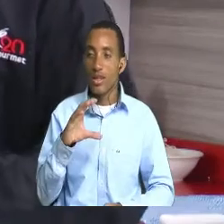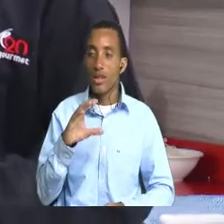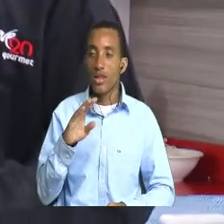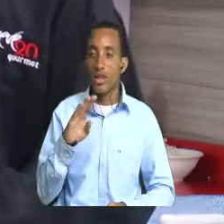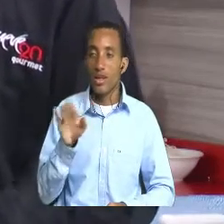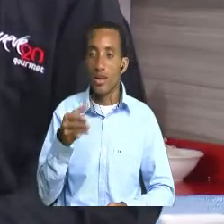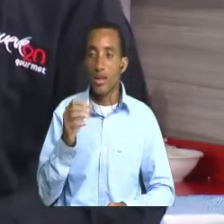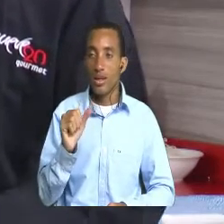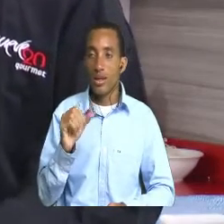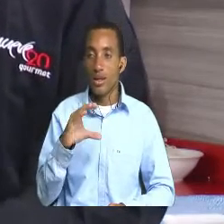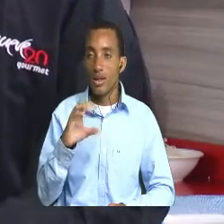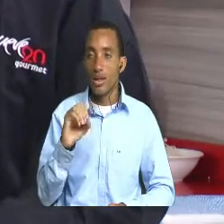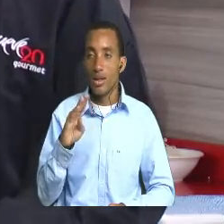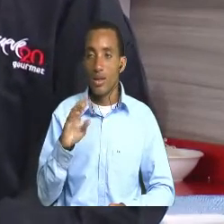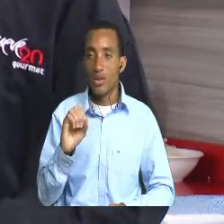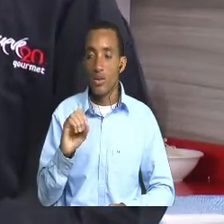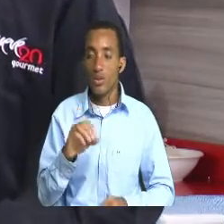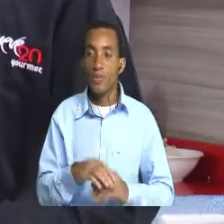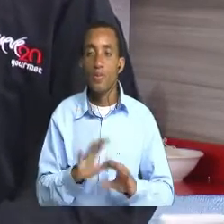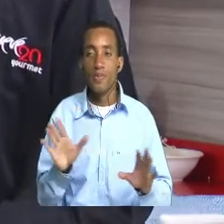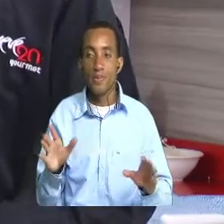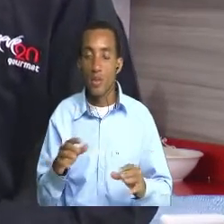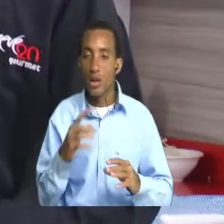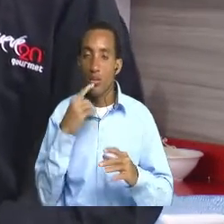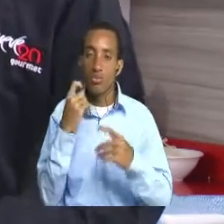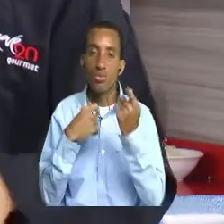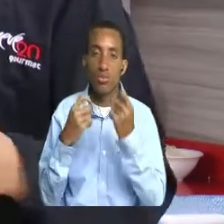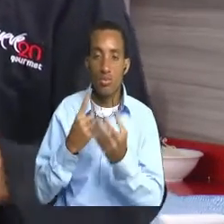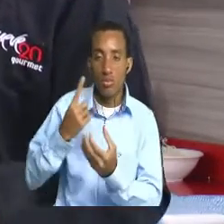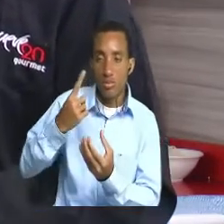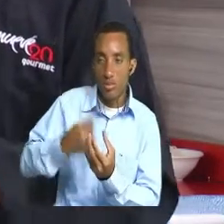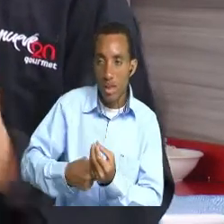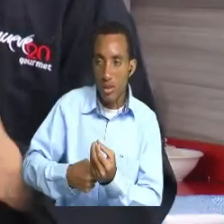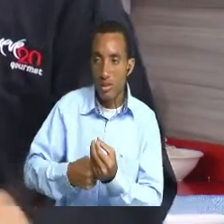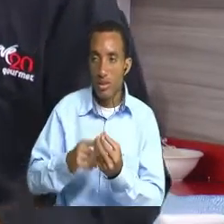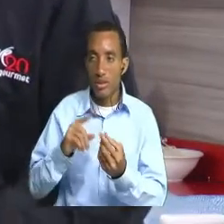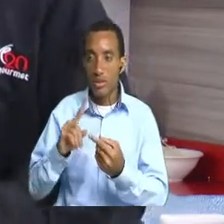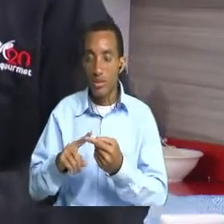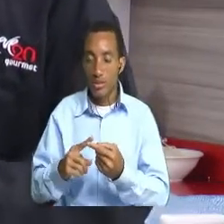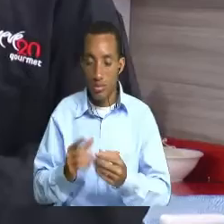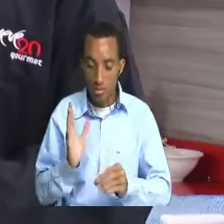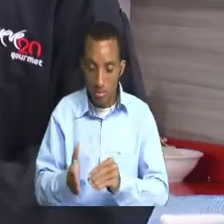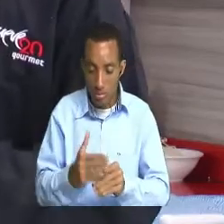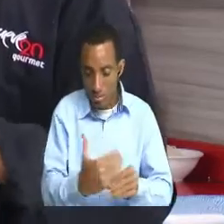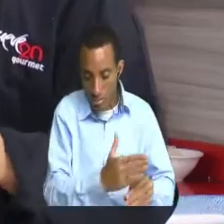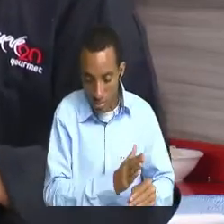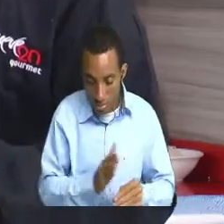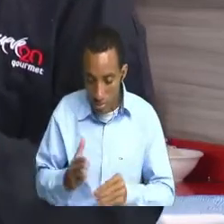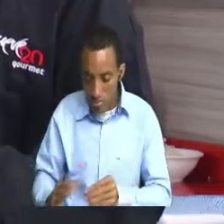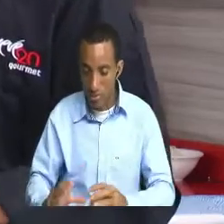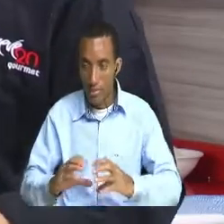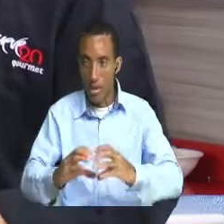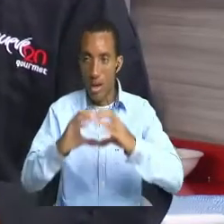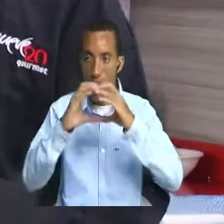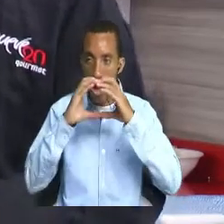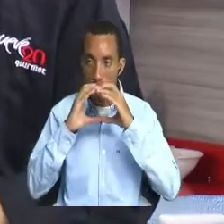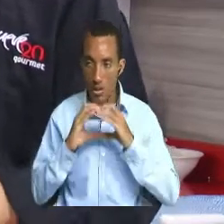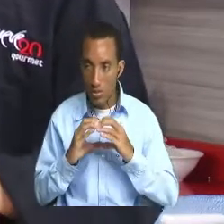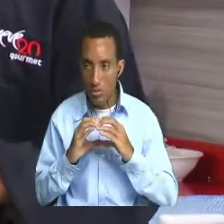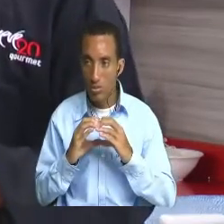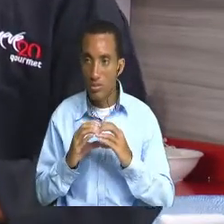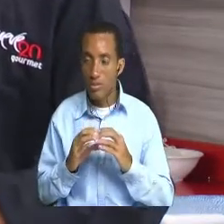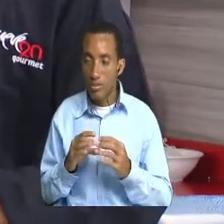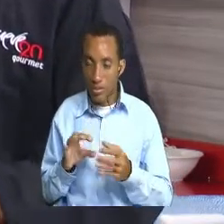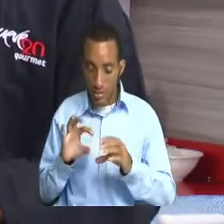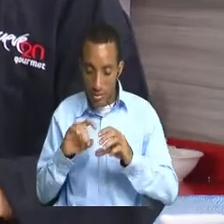este negocio de comidas rápidas ayudan a encontrar lo que son las picadas hamburguesas y todo lo que son maíz y tos y